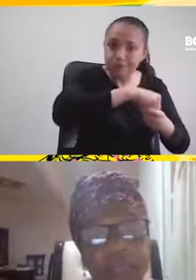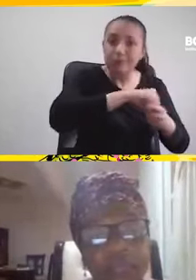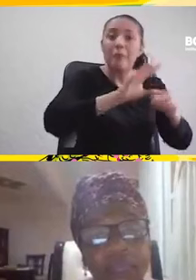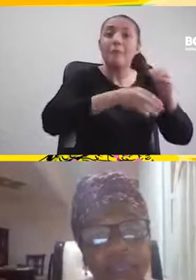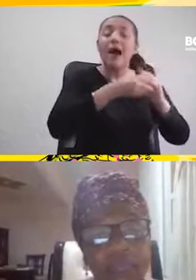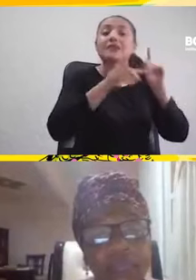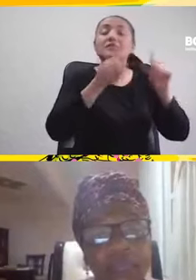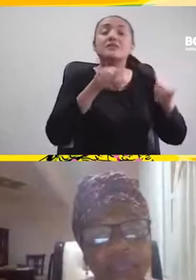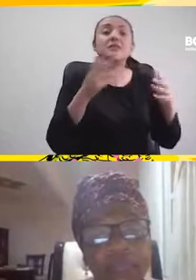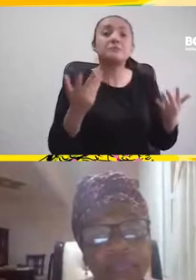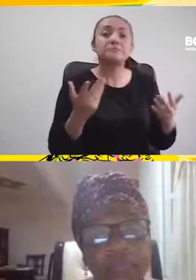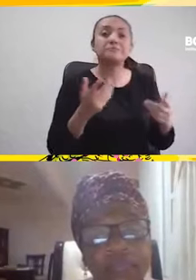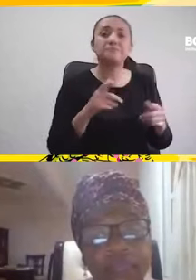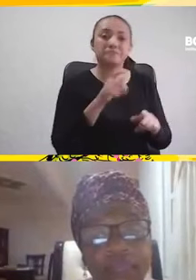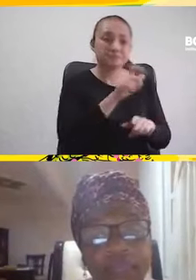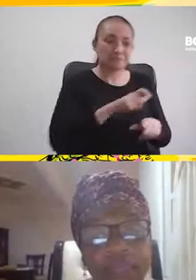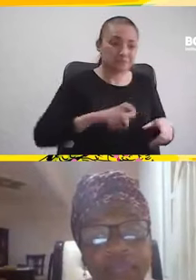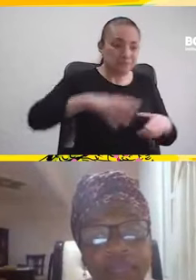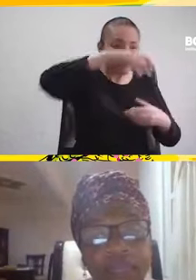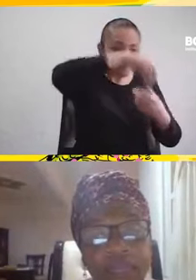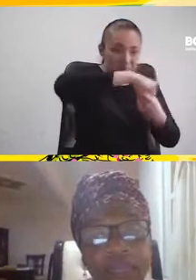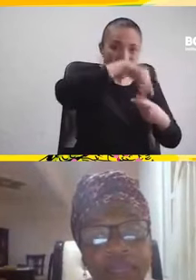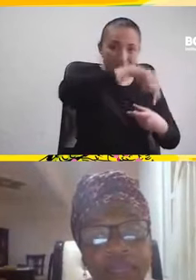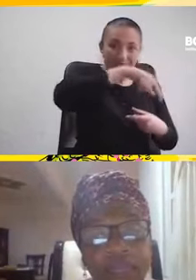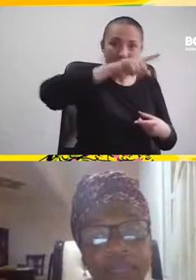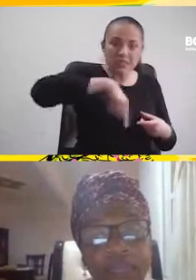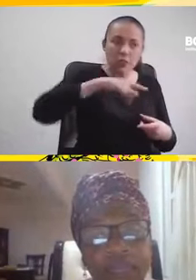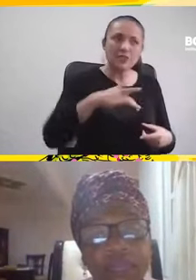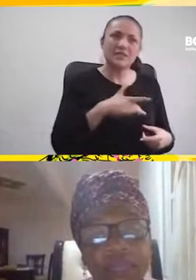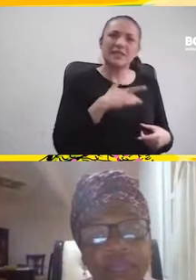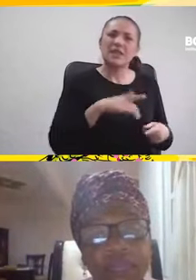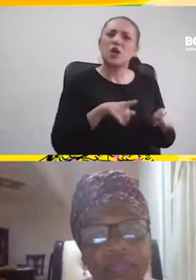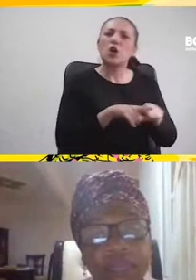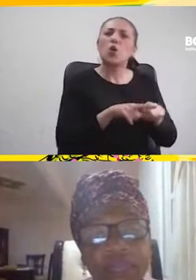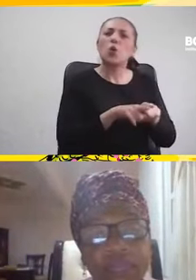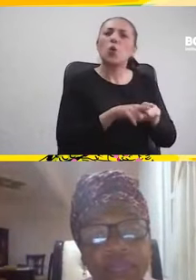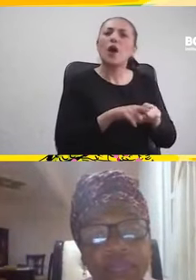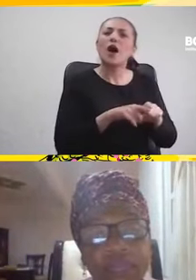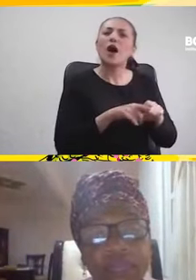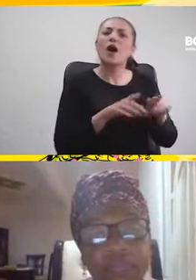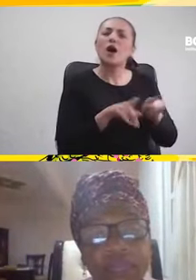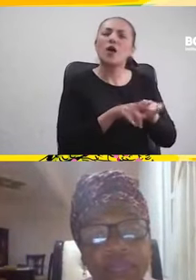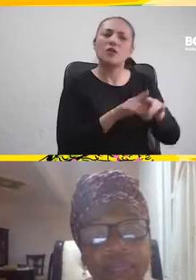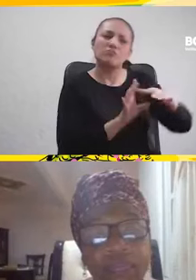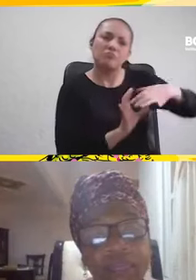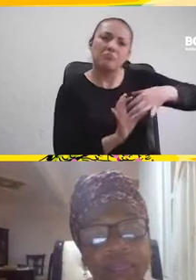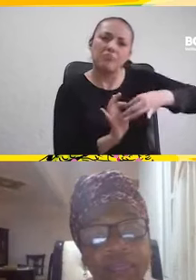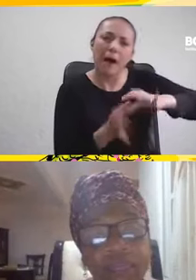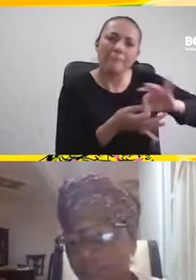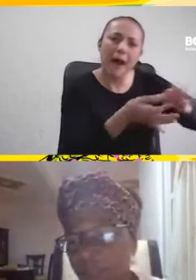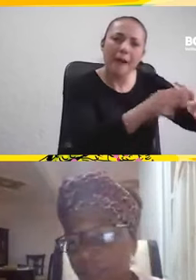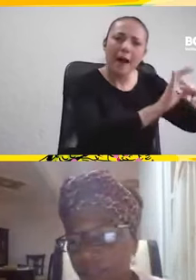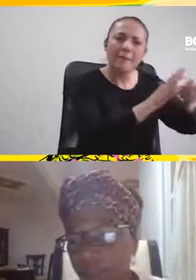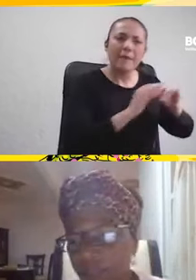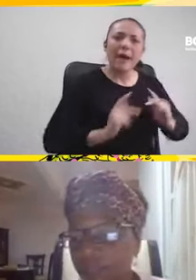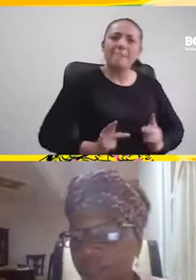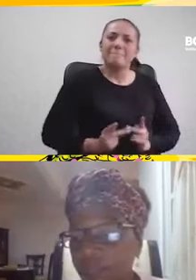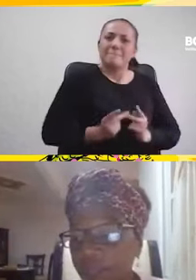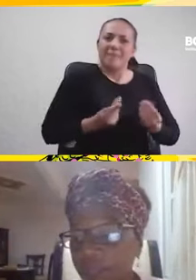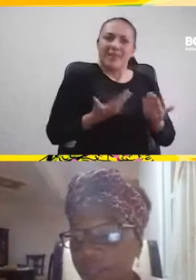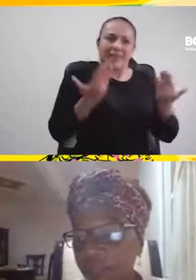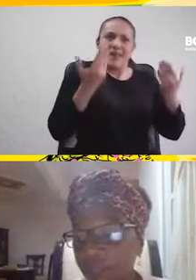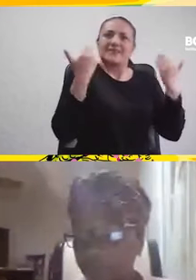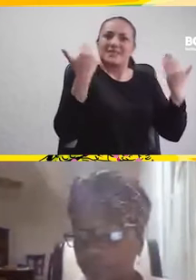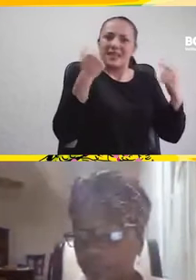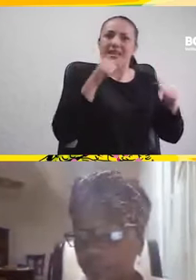están integrando esa escuela una especie de armonía vital, de armonía de vida. Entonces